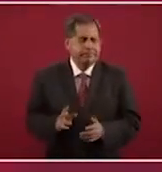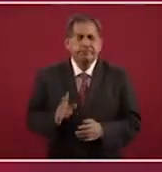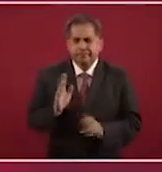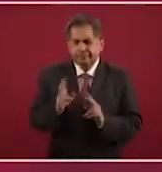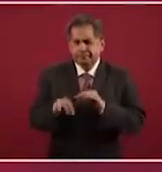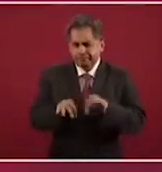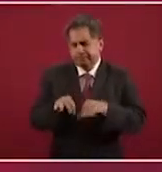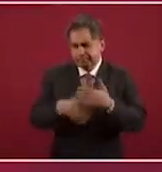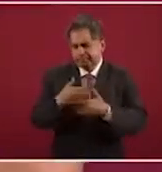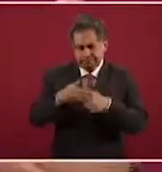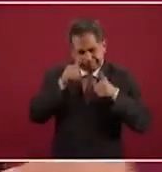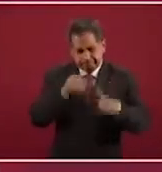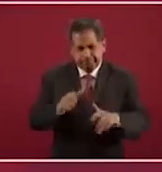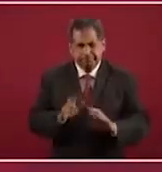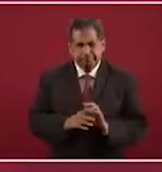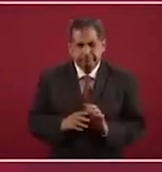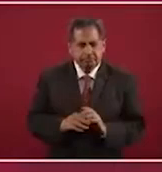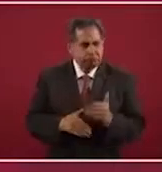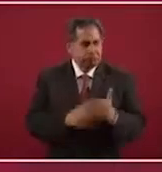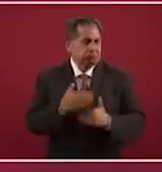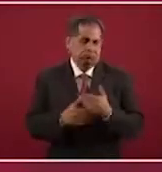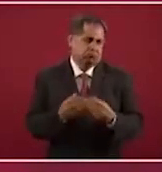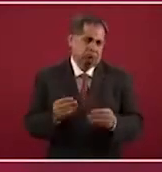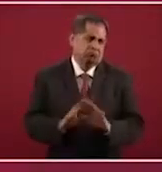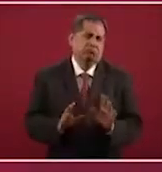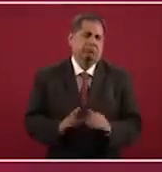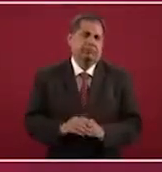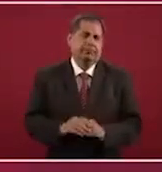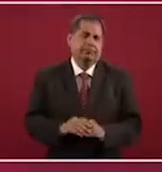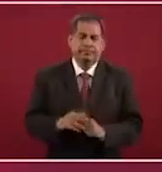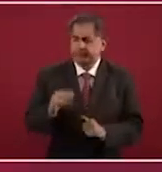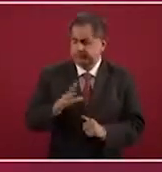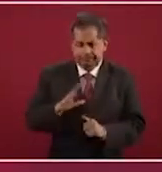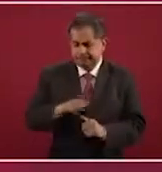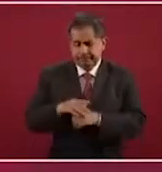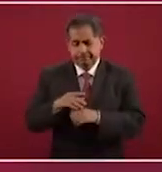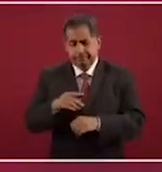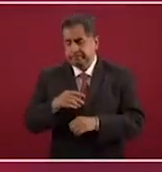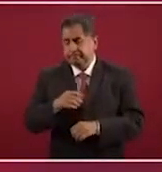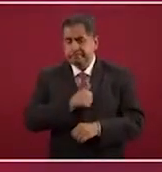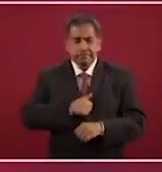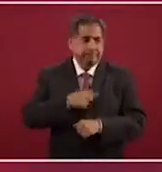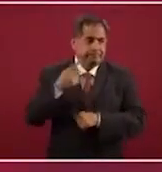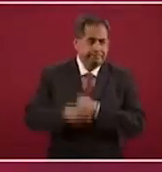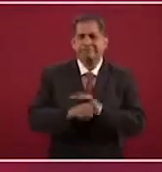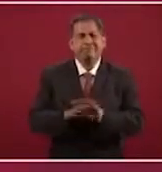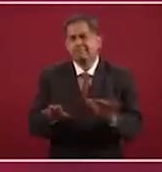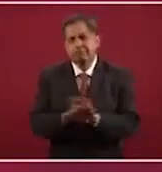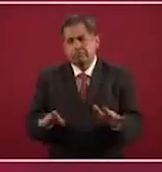trabajando en eso, estamos avanzando mucho, no hay daño a la información,